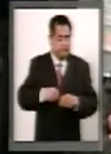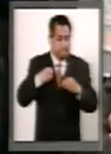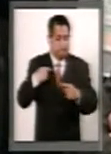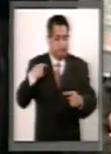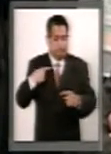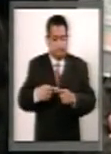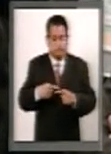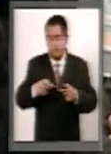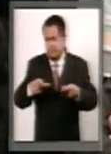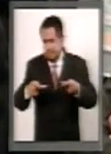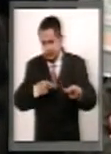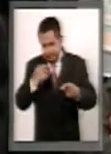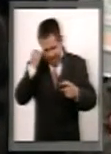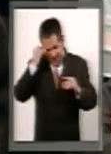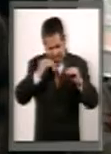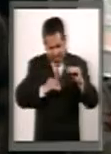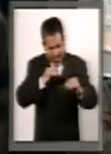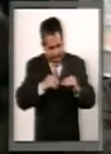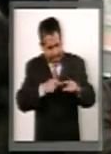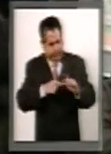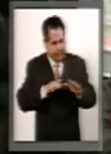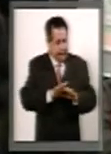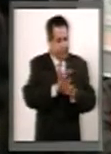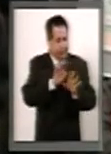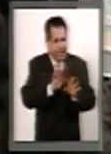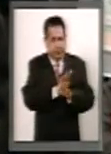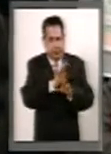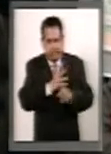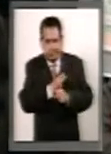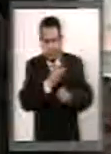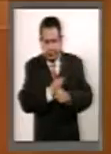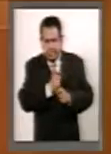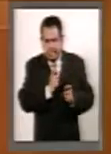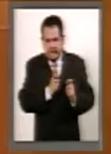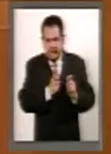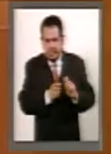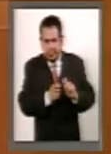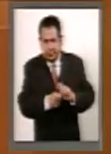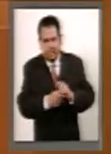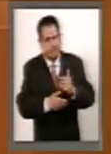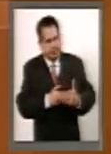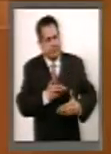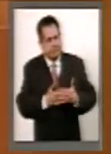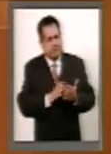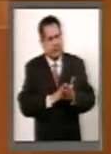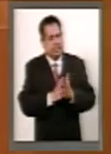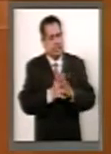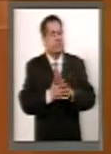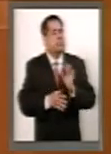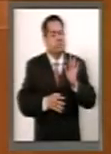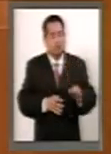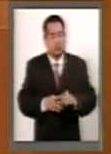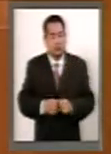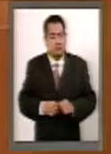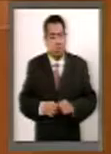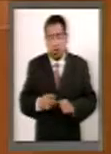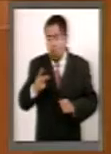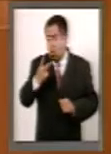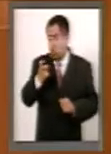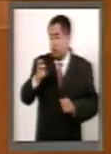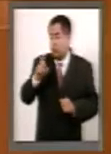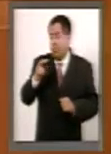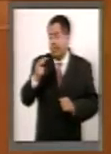haber diseñado su propia reformabilidad, se transforma y cobra vigencia. Con